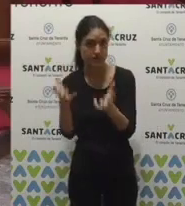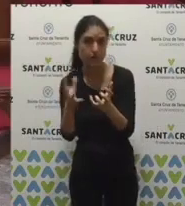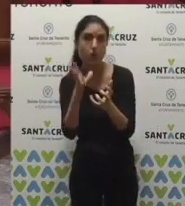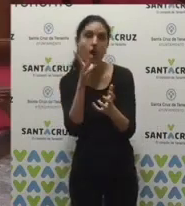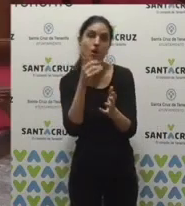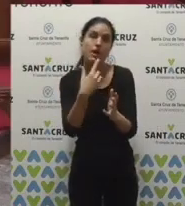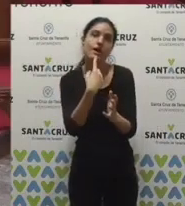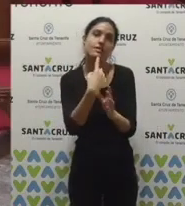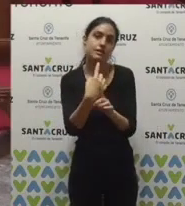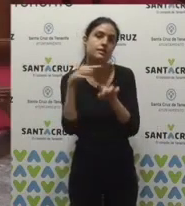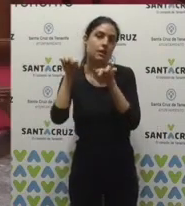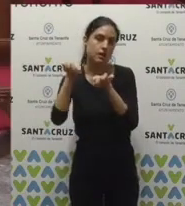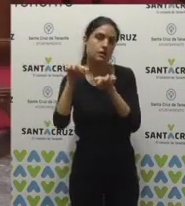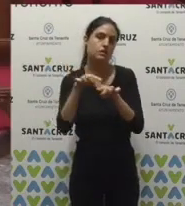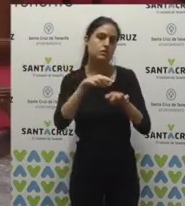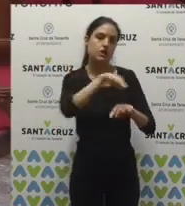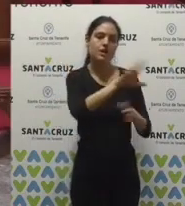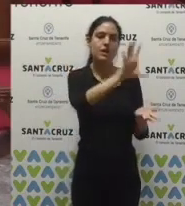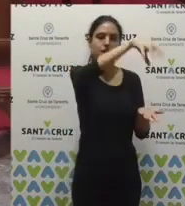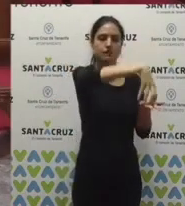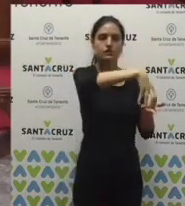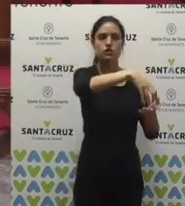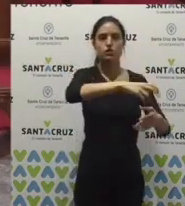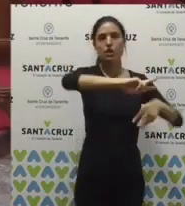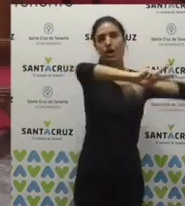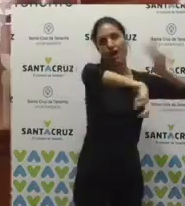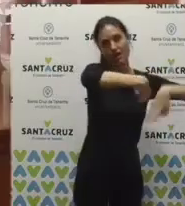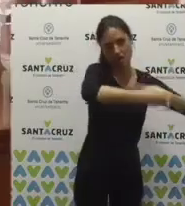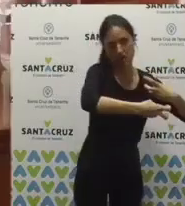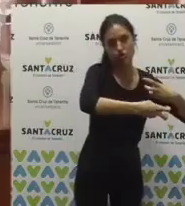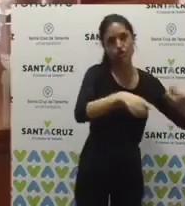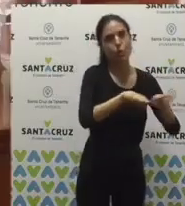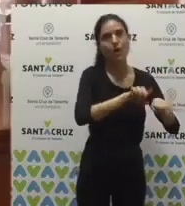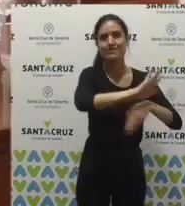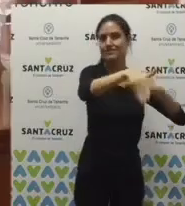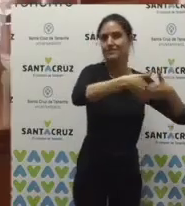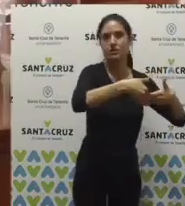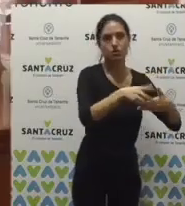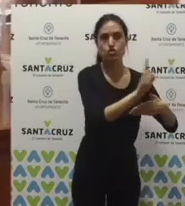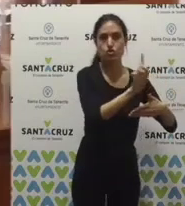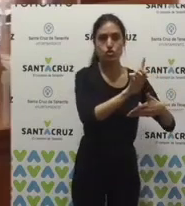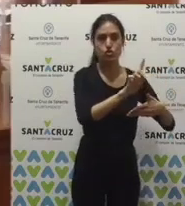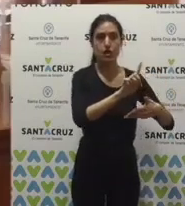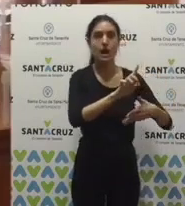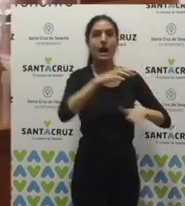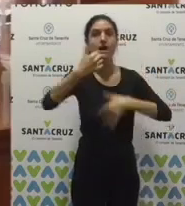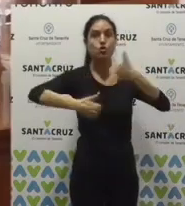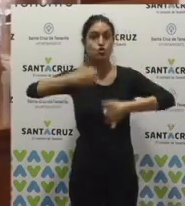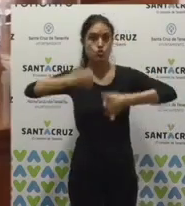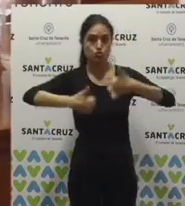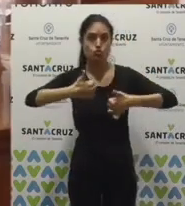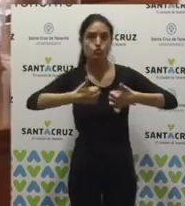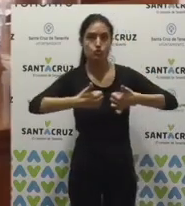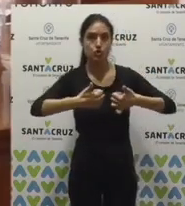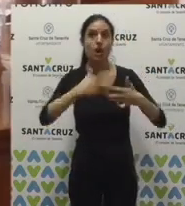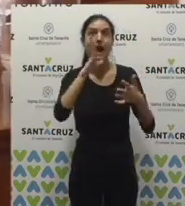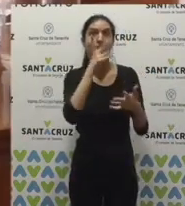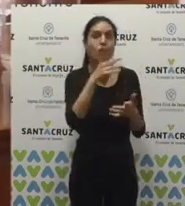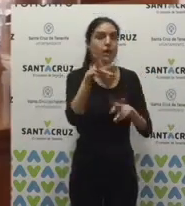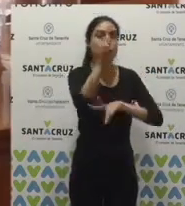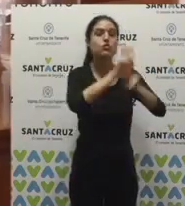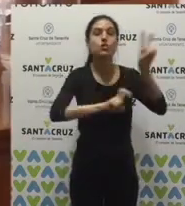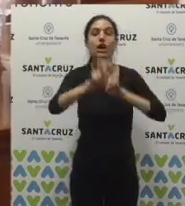instalación y por tanto no a su cierre sino el arreglo de esa instalación y que incluso están buscando opciones